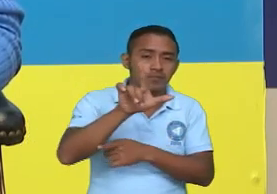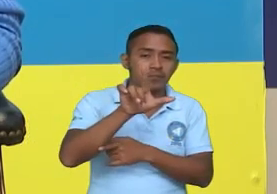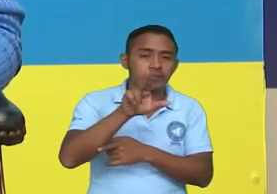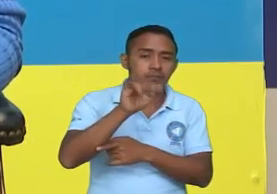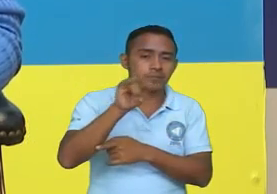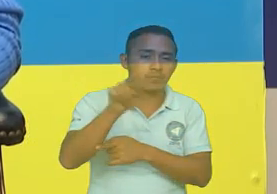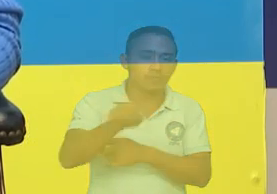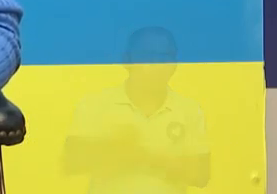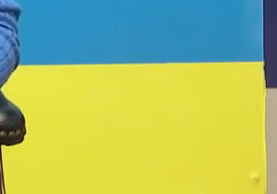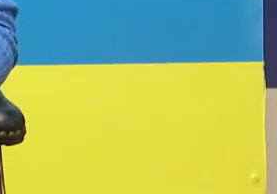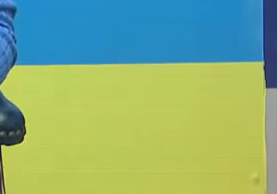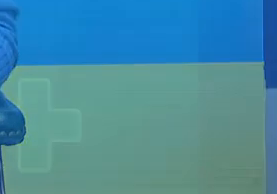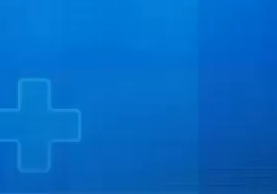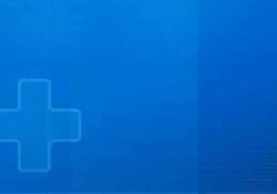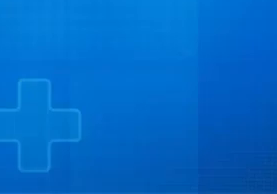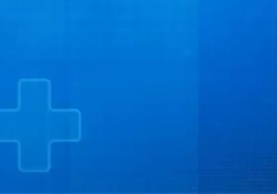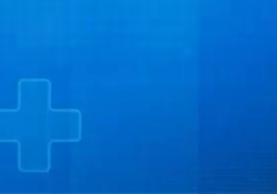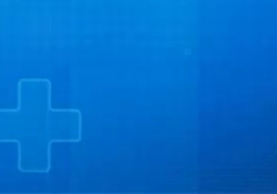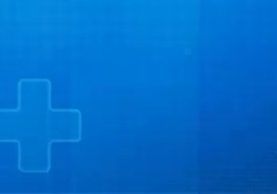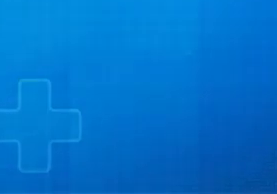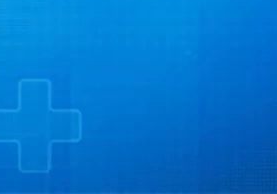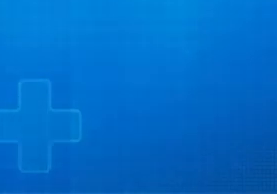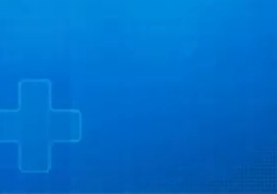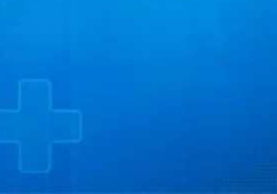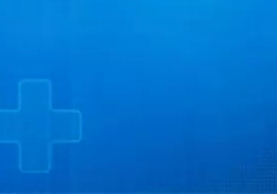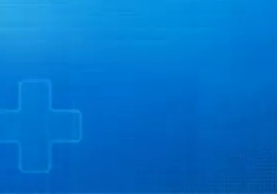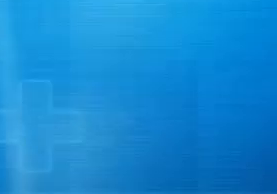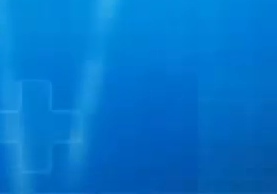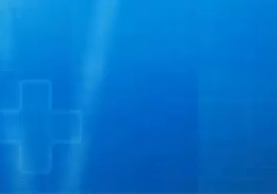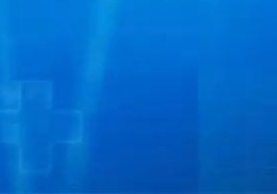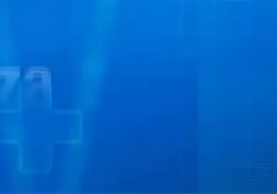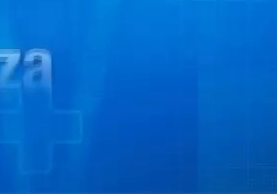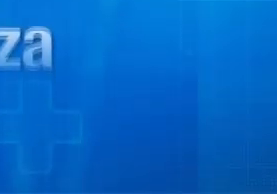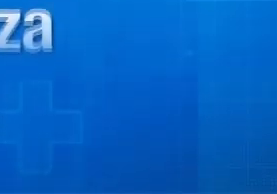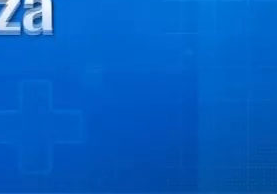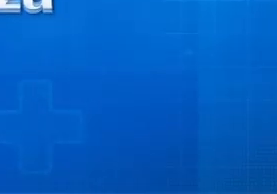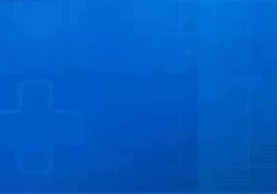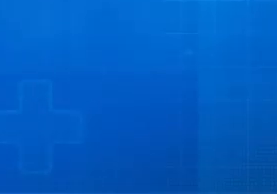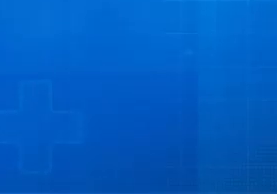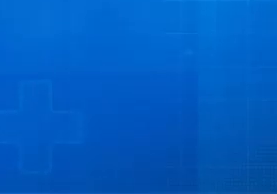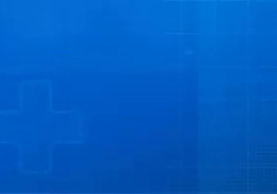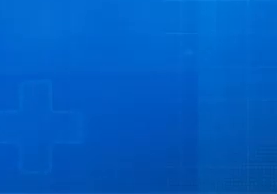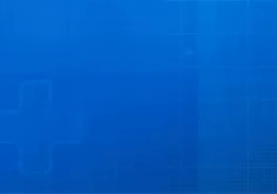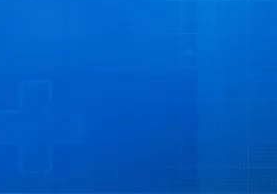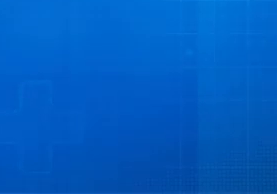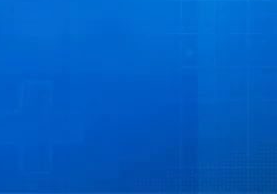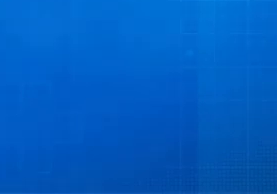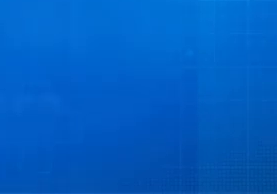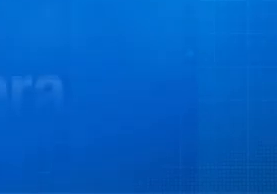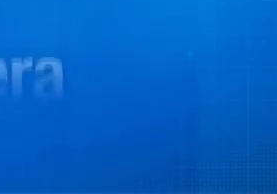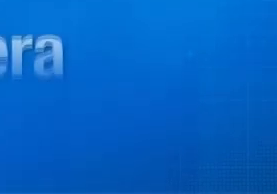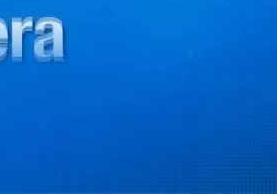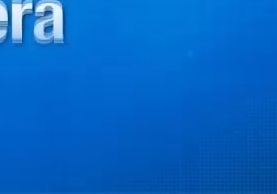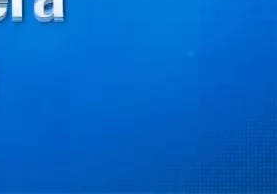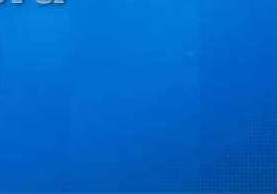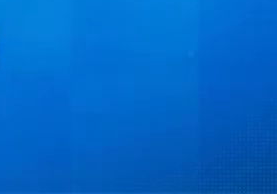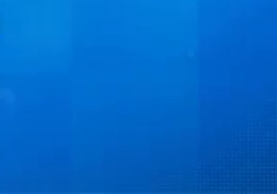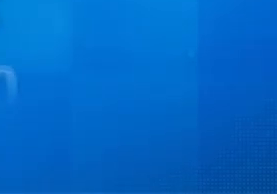esta información hacia la ciudadanía. Le queremos agradecer a ustedes, amigos televidentes, por habernos acompañado